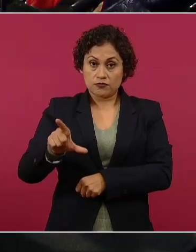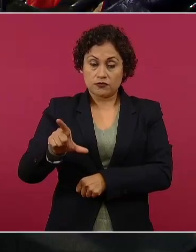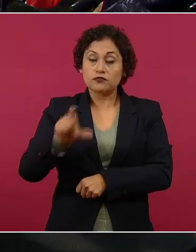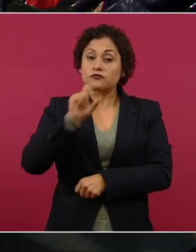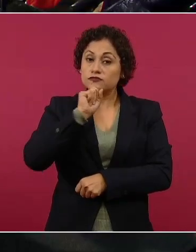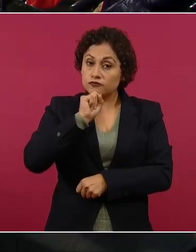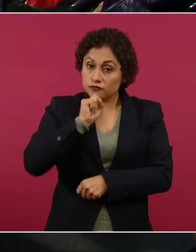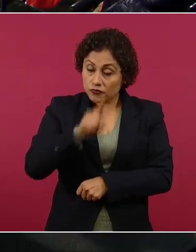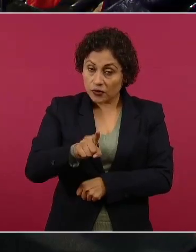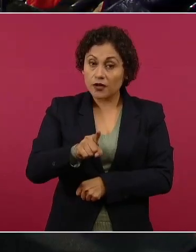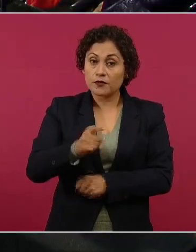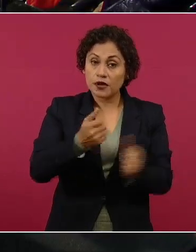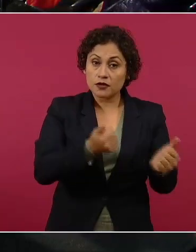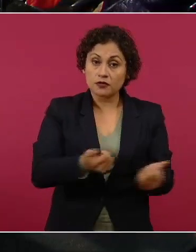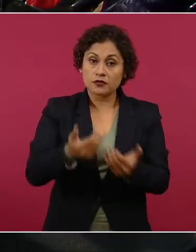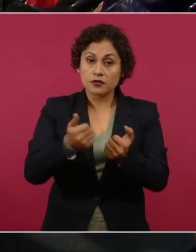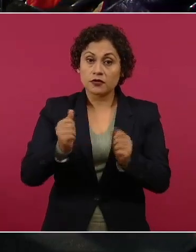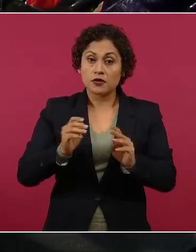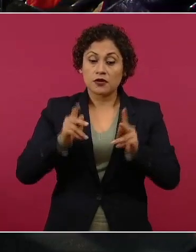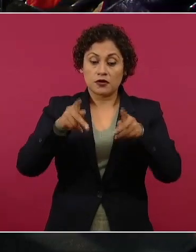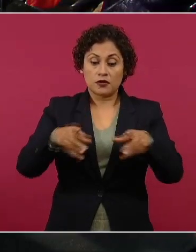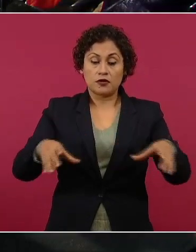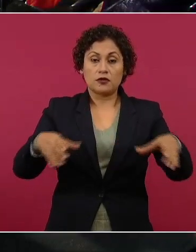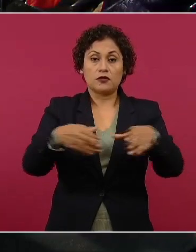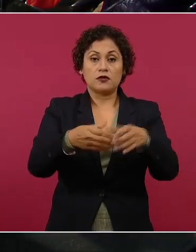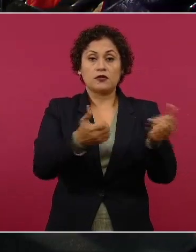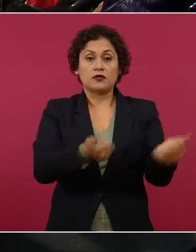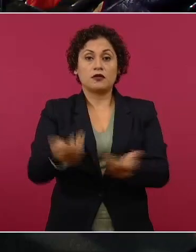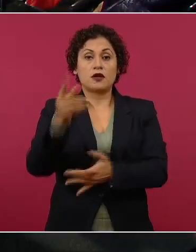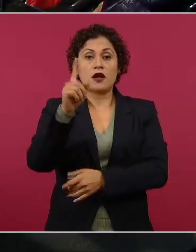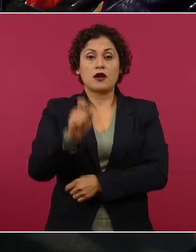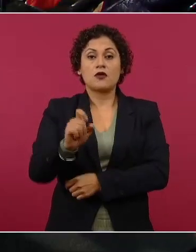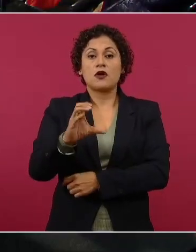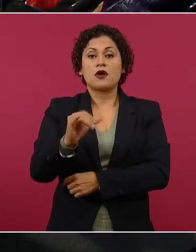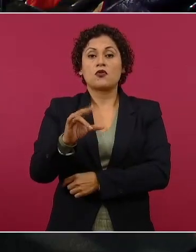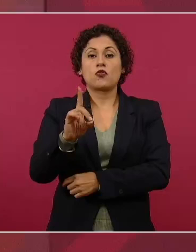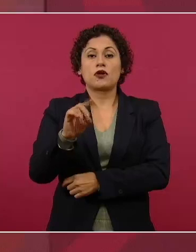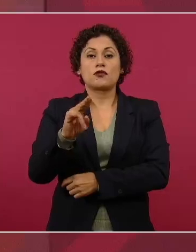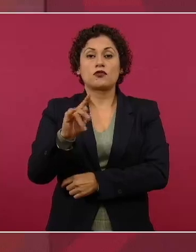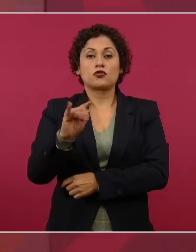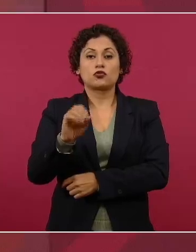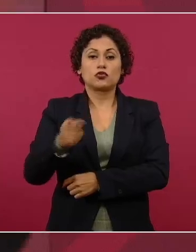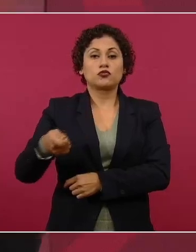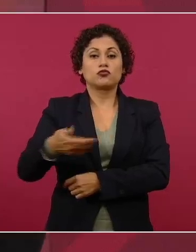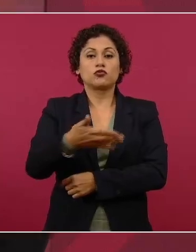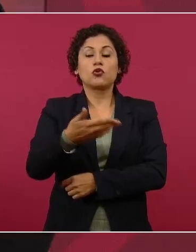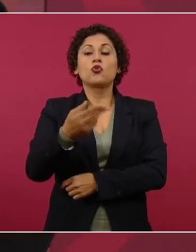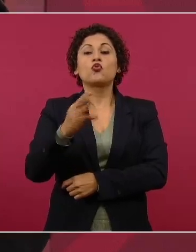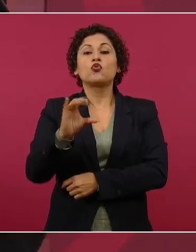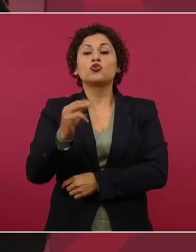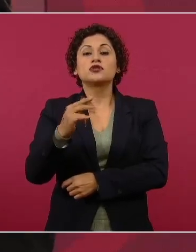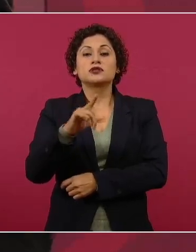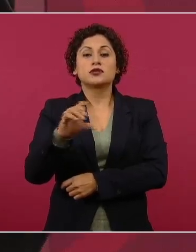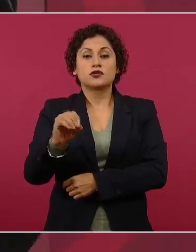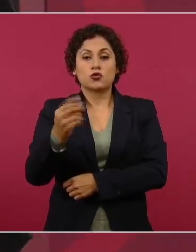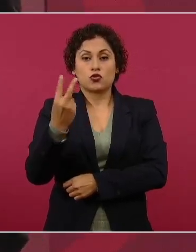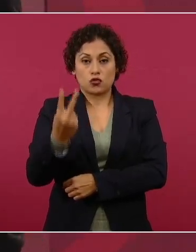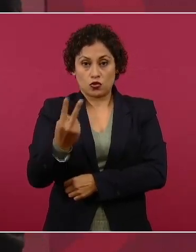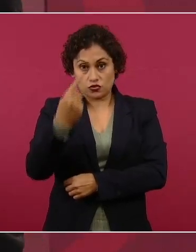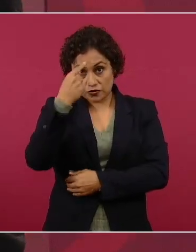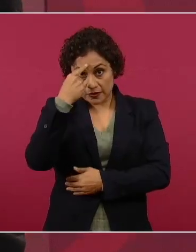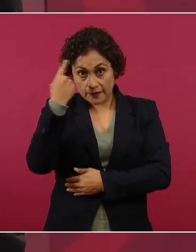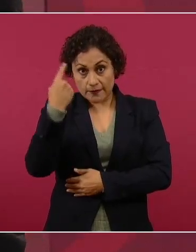el acueducto El Cuchillo 2, para que no vuelva a escasear el agua